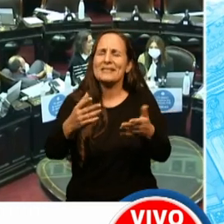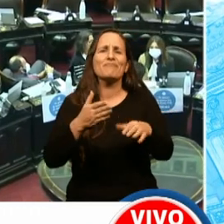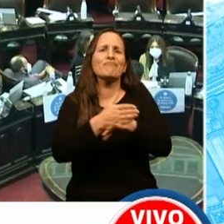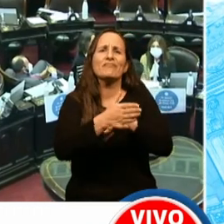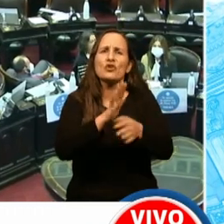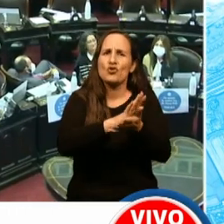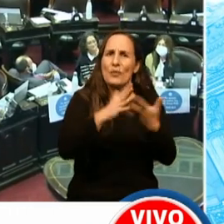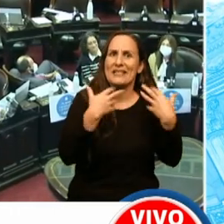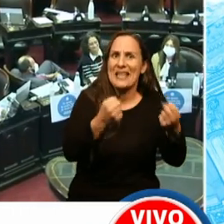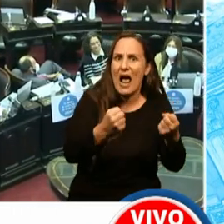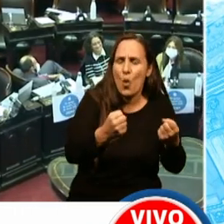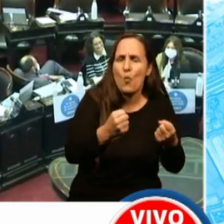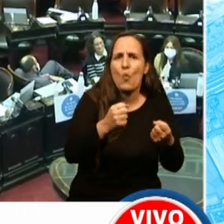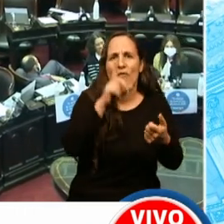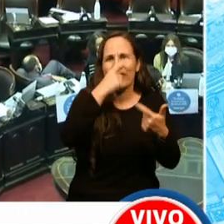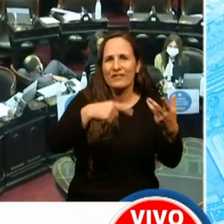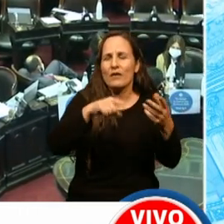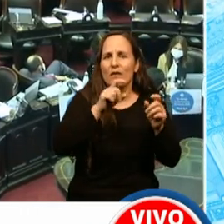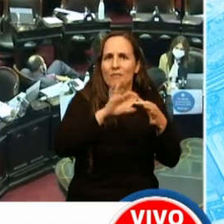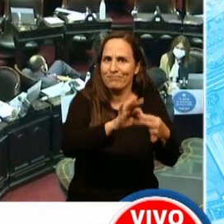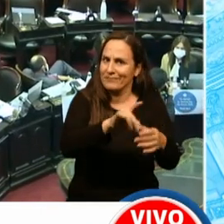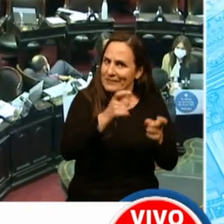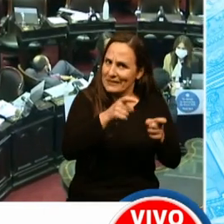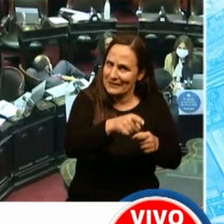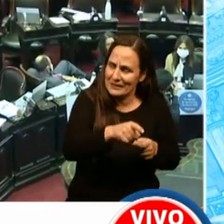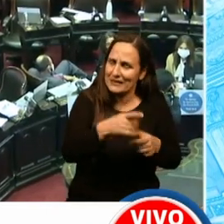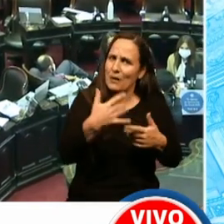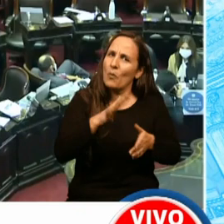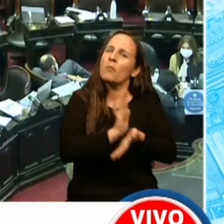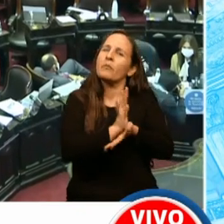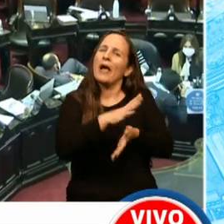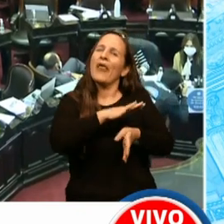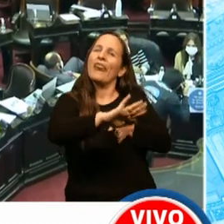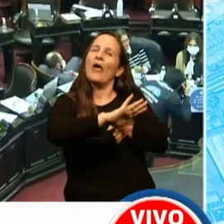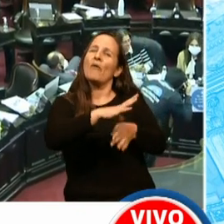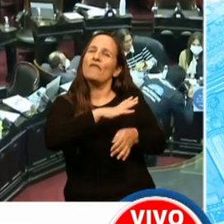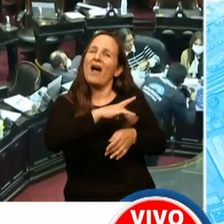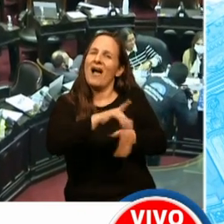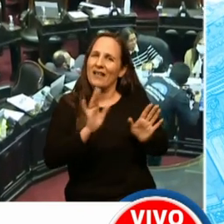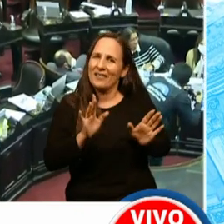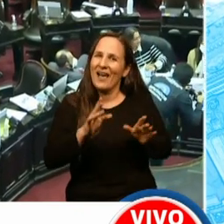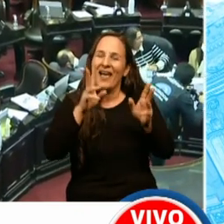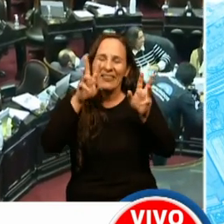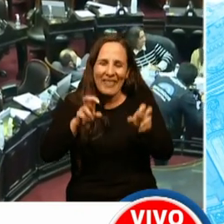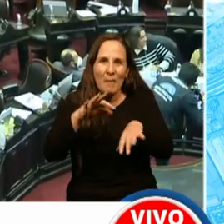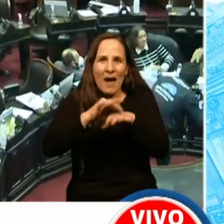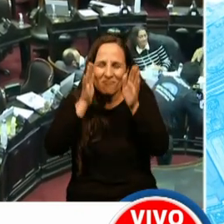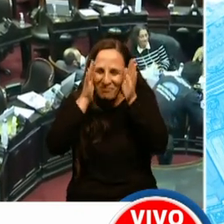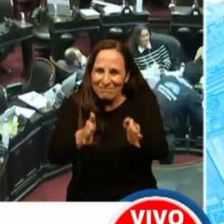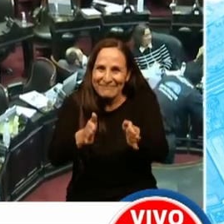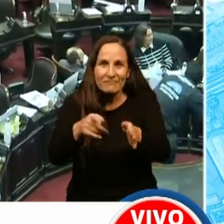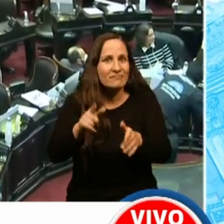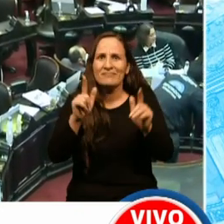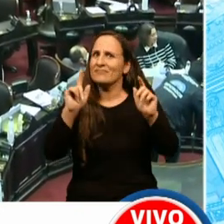de ellos tenemos una enorme deuda con el acceso a la salud no existe medicina especializada y sabemos